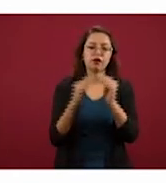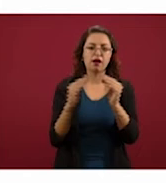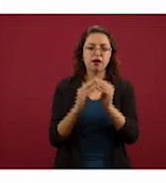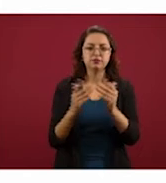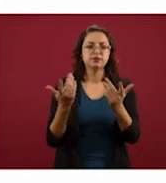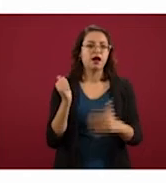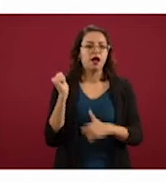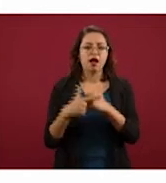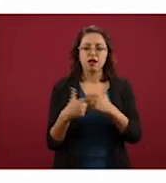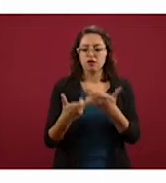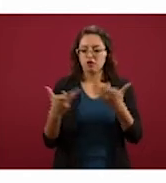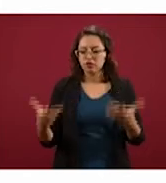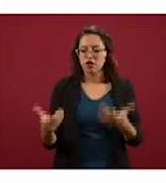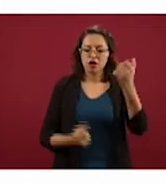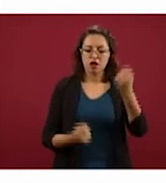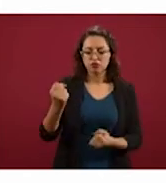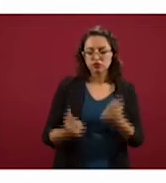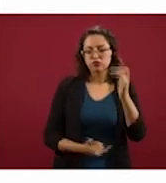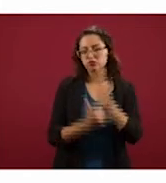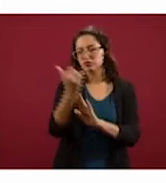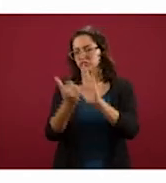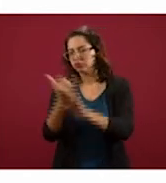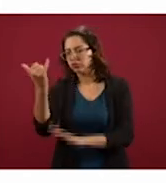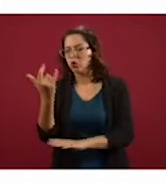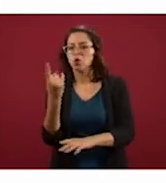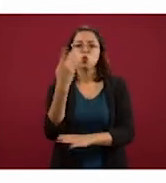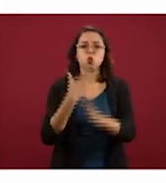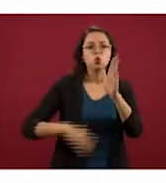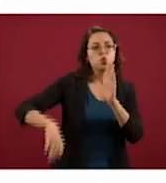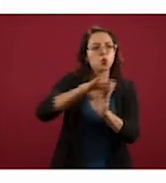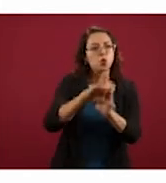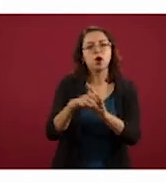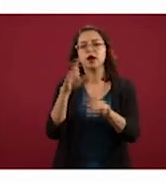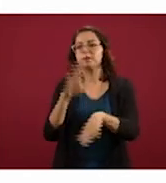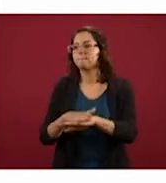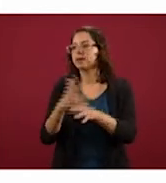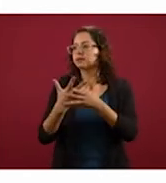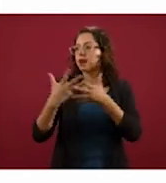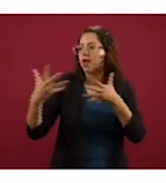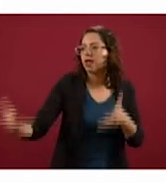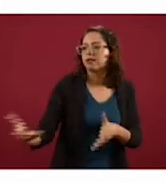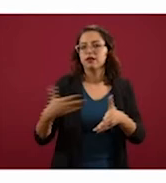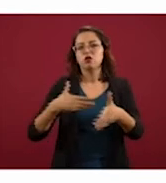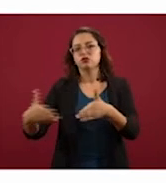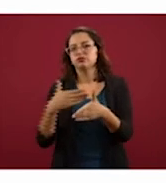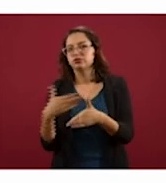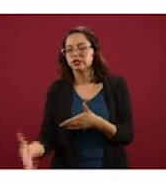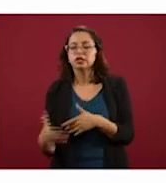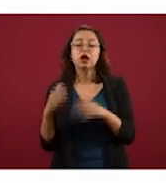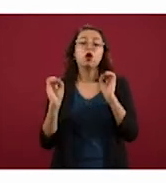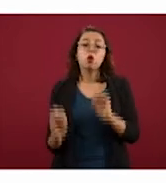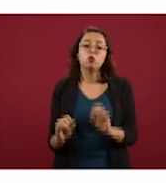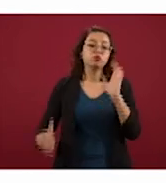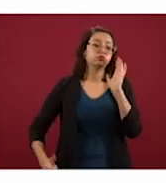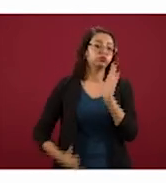principalmente autoconstrucción un cuarto más para la casa una ampliación de la cocina o de plano